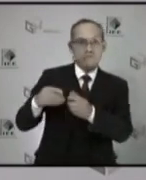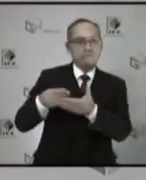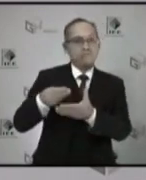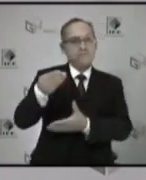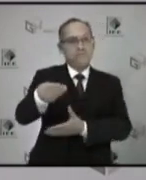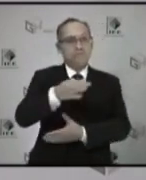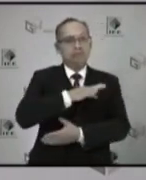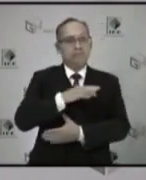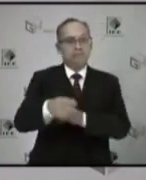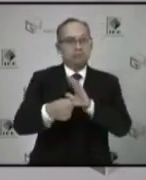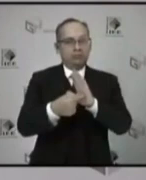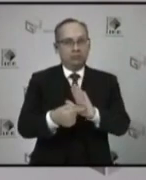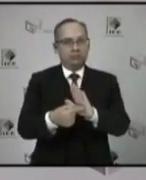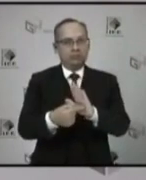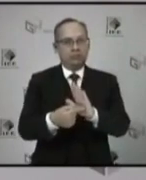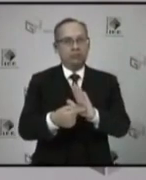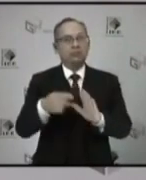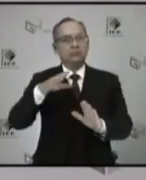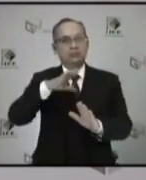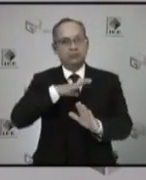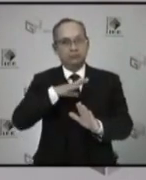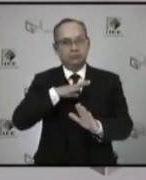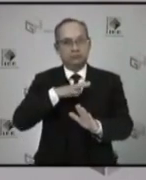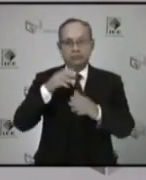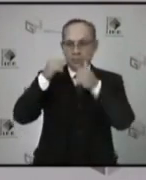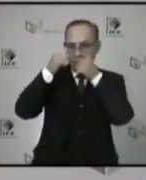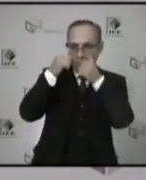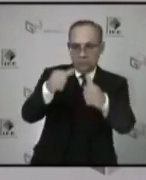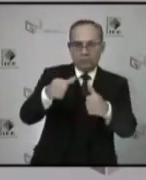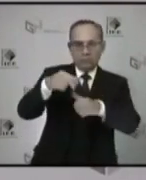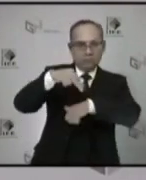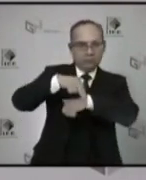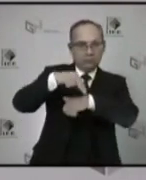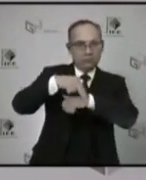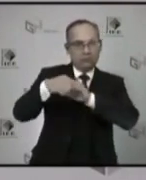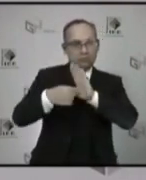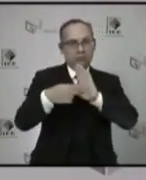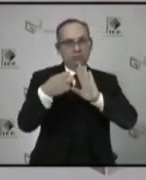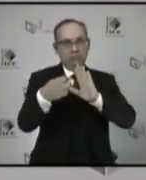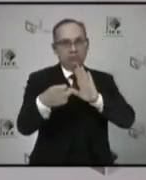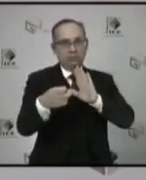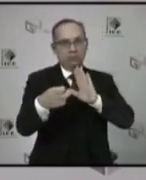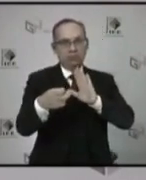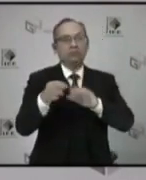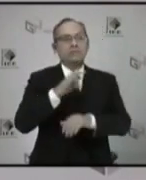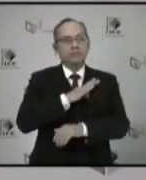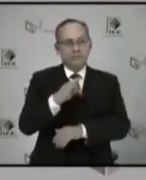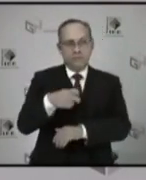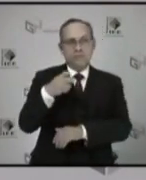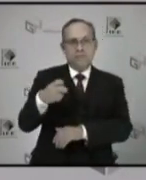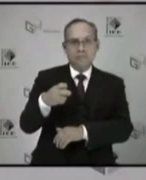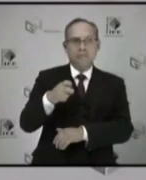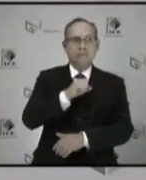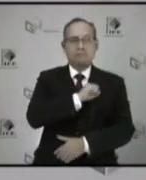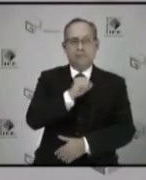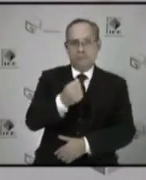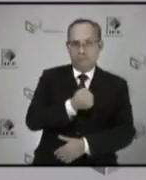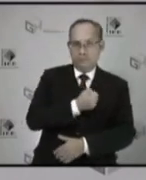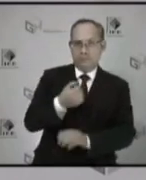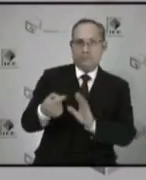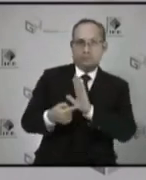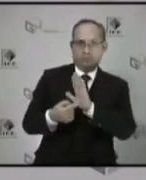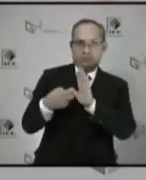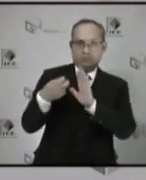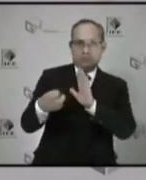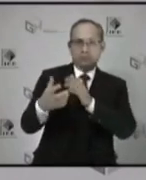medicamento suficiente, que haya atención médica de calidad y vamos a modernizar el sistema de salud. Y nos vamos a rodear de los